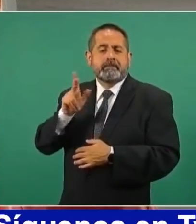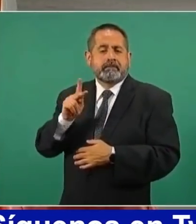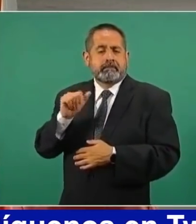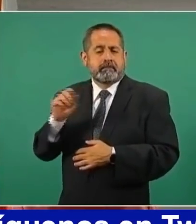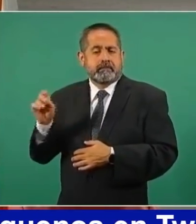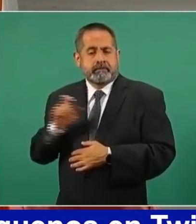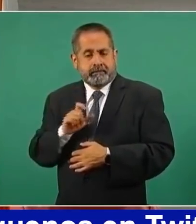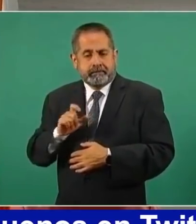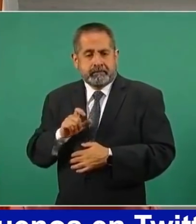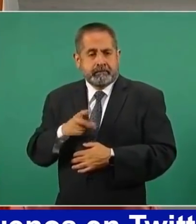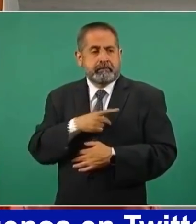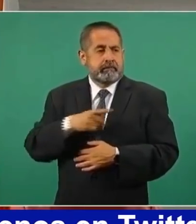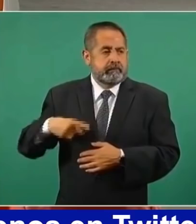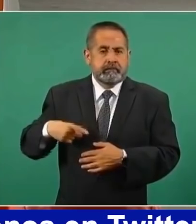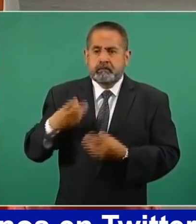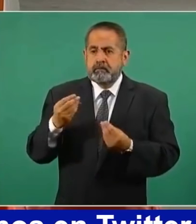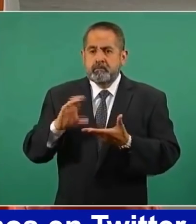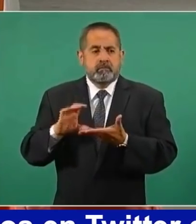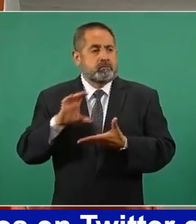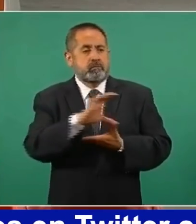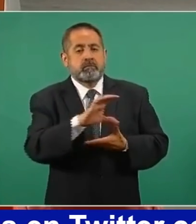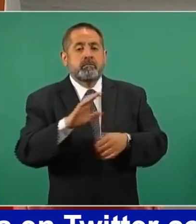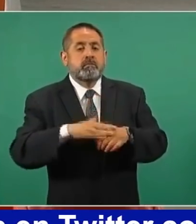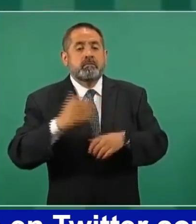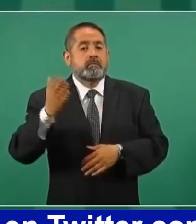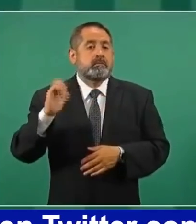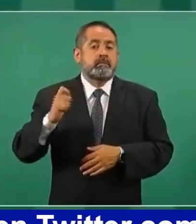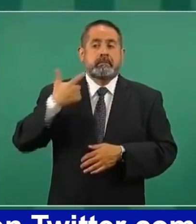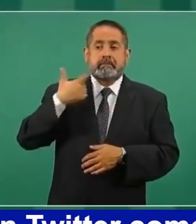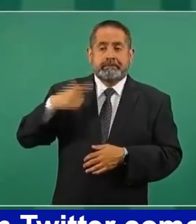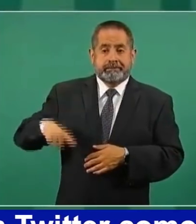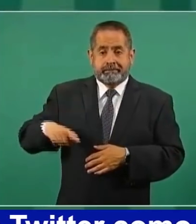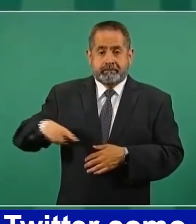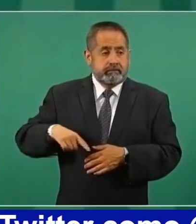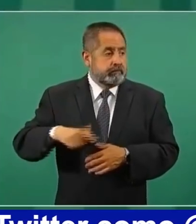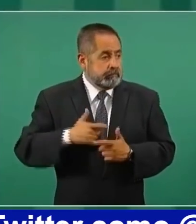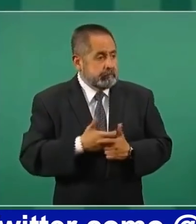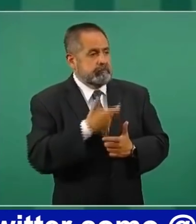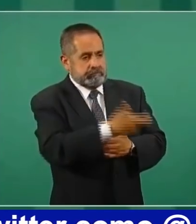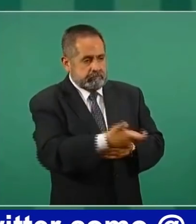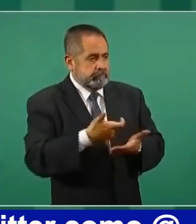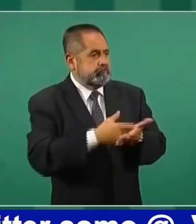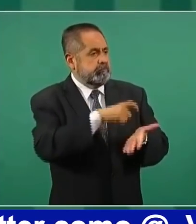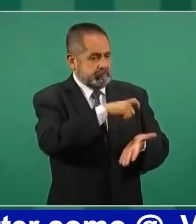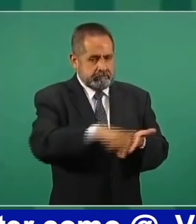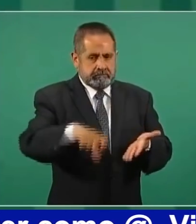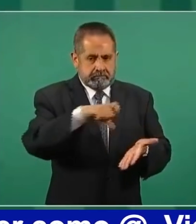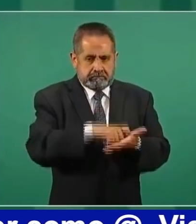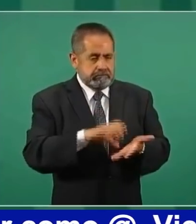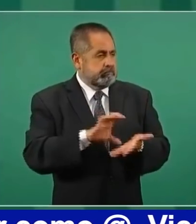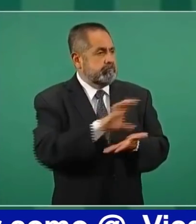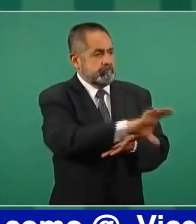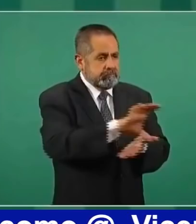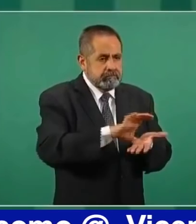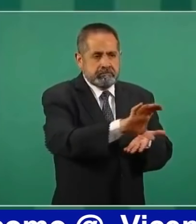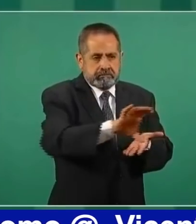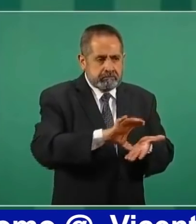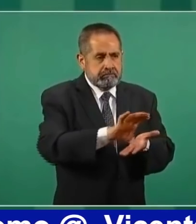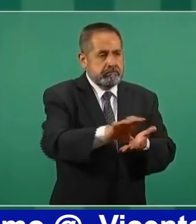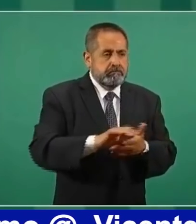se compraron en el gobierno anterior del orden de $1,000